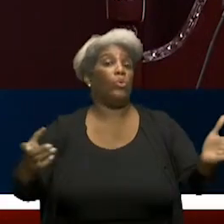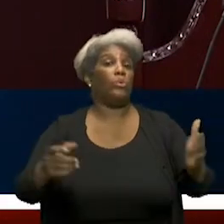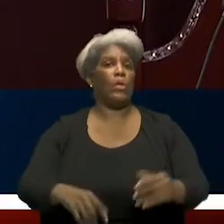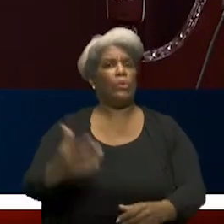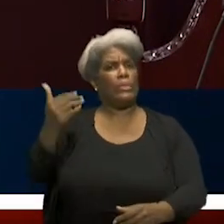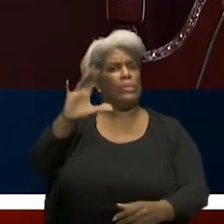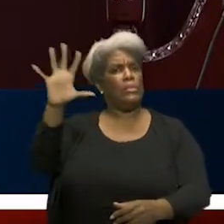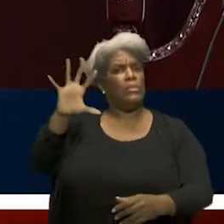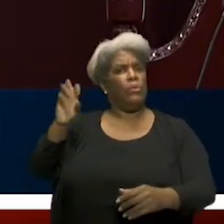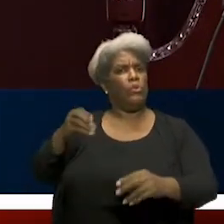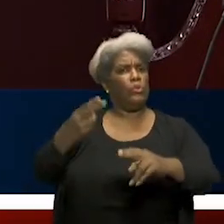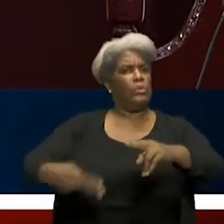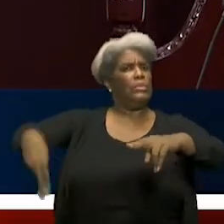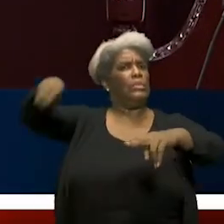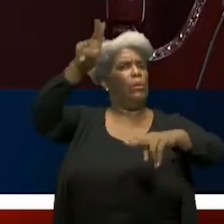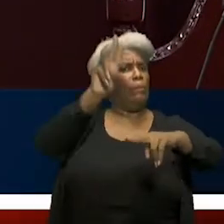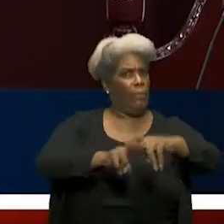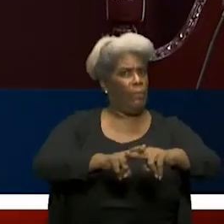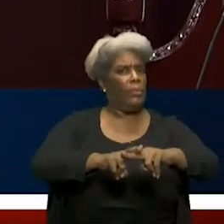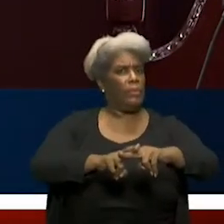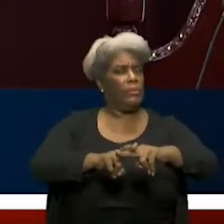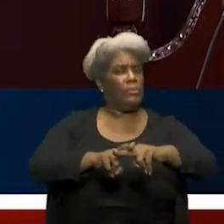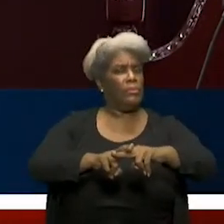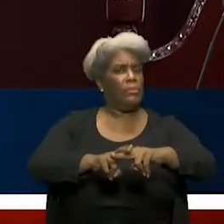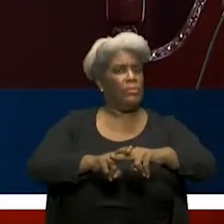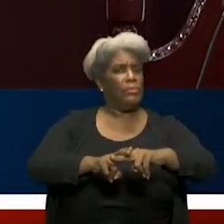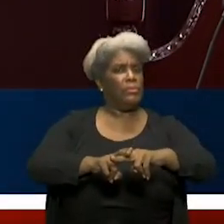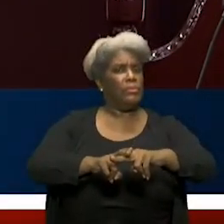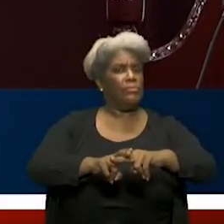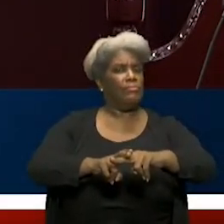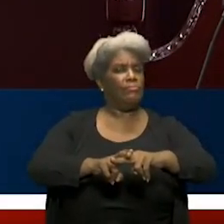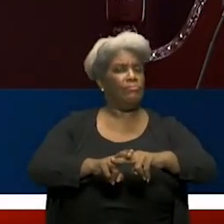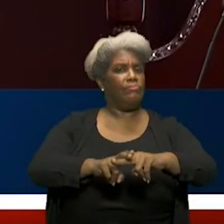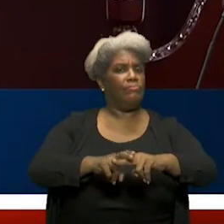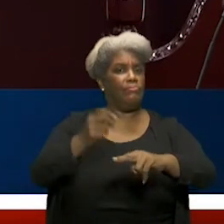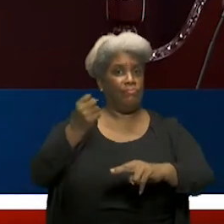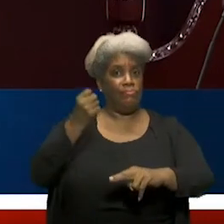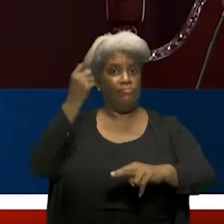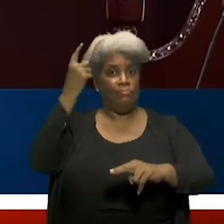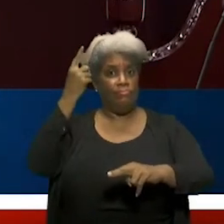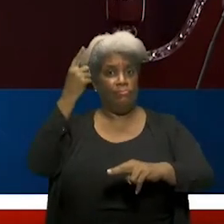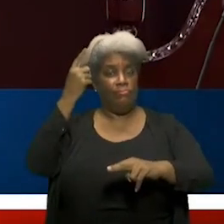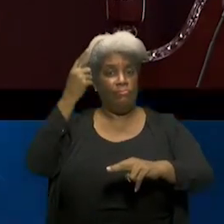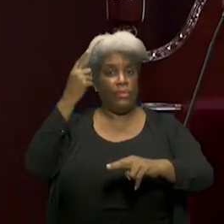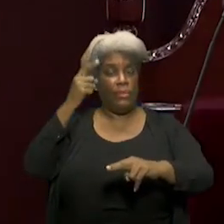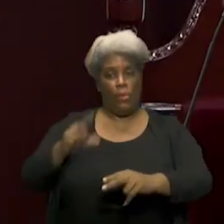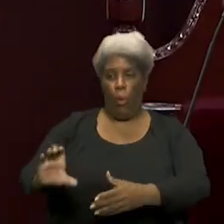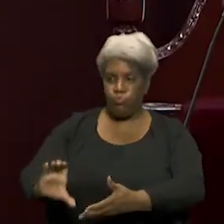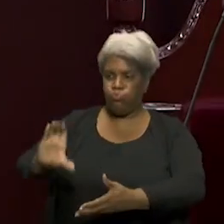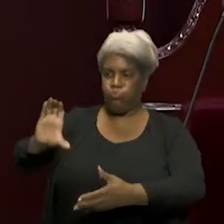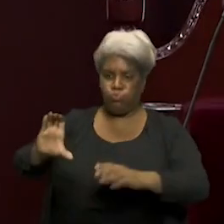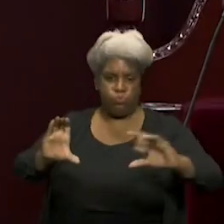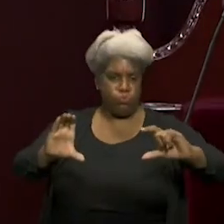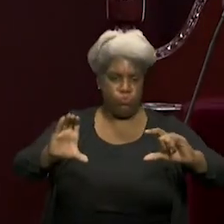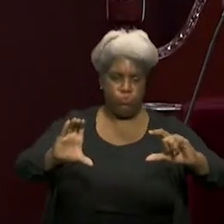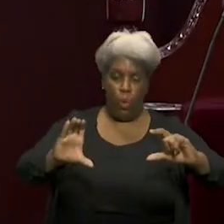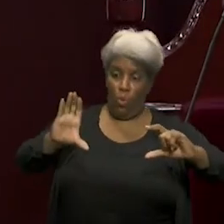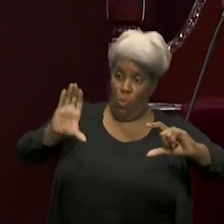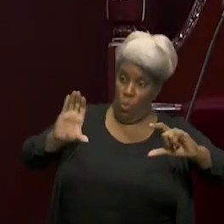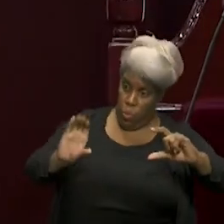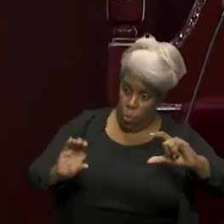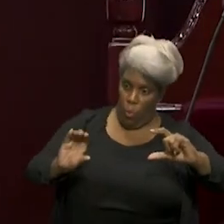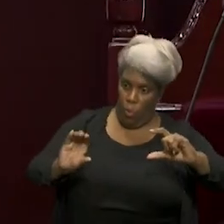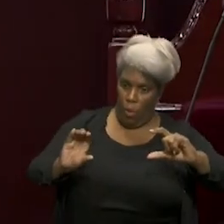salario mínimo real, es decir, luego de descontar la inflación. En mi primera reunión, al llegar al